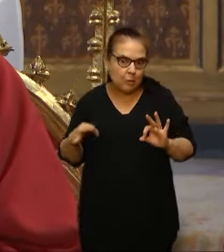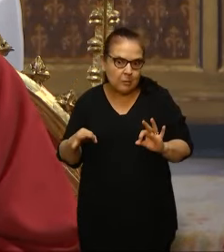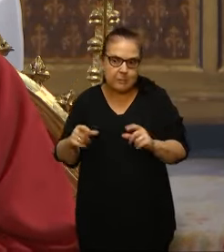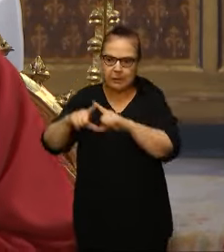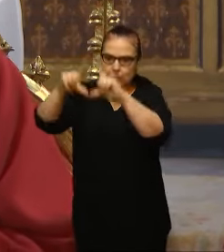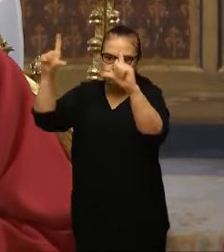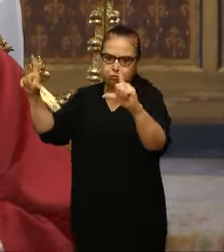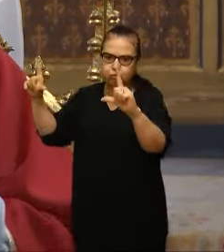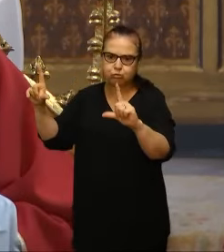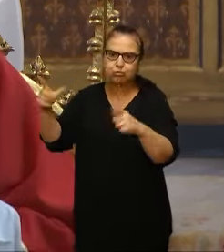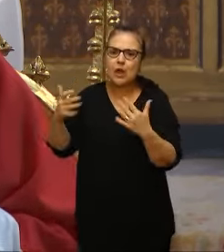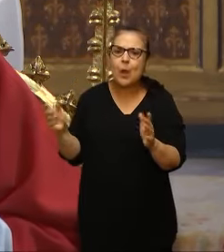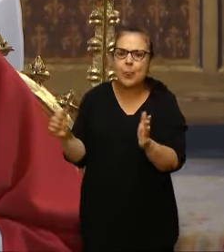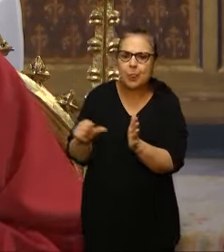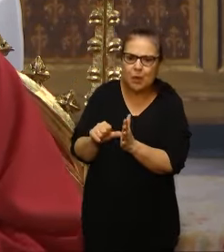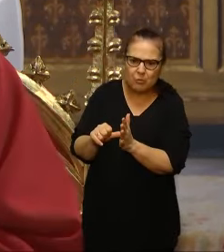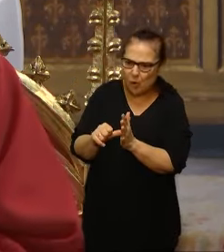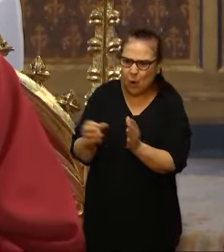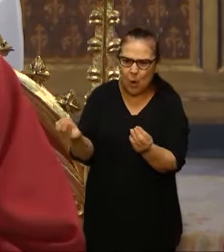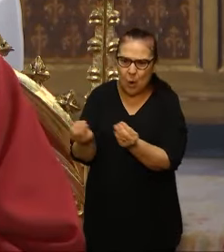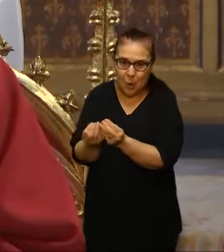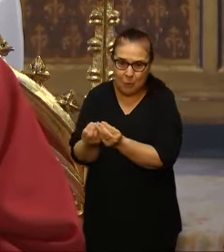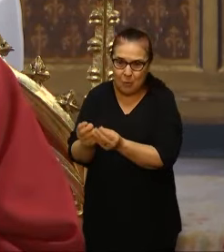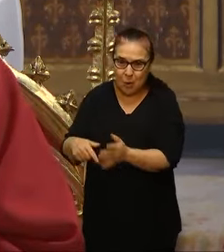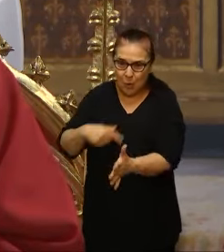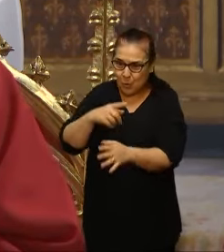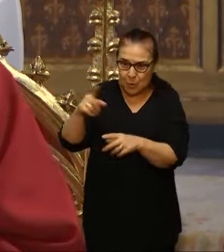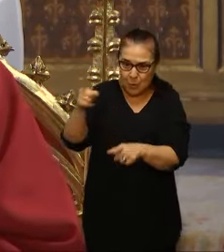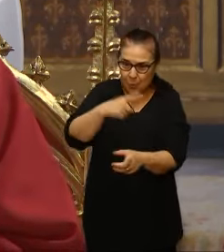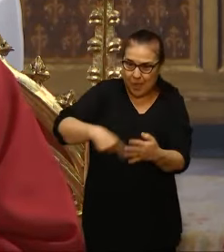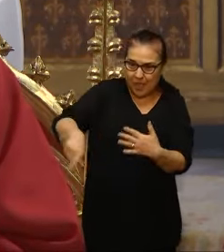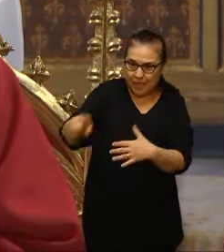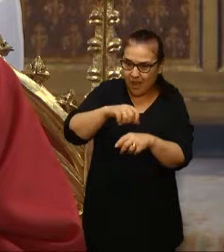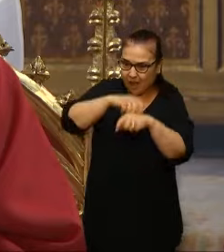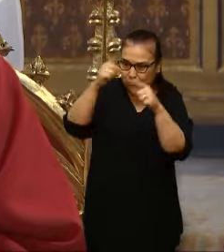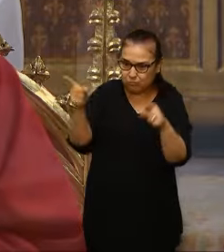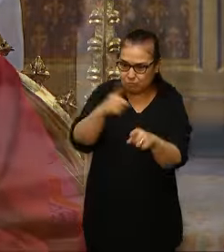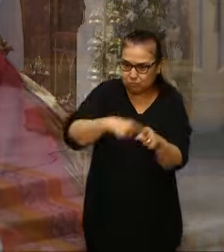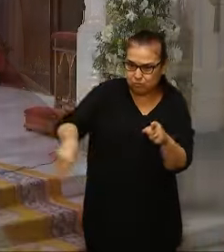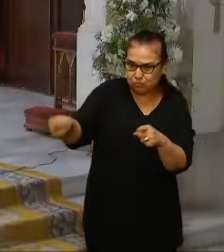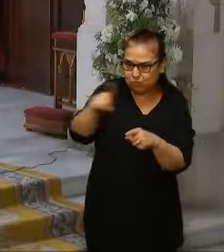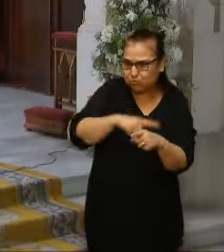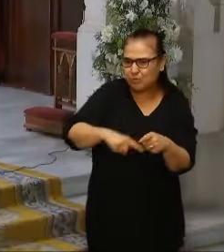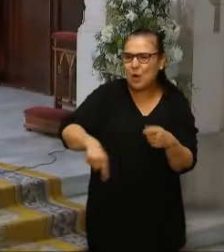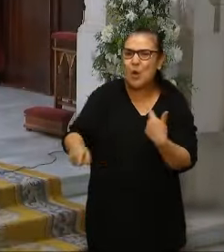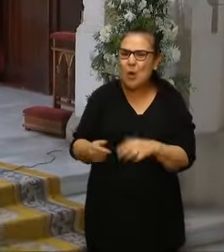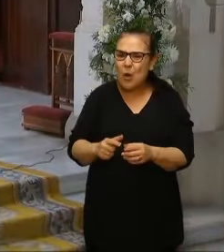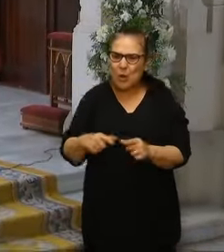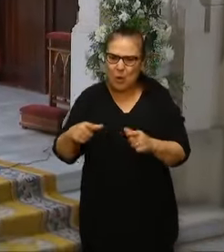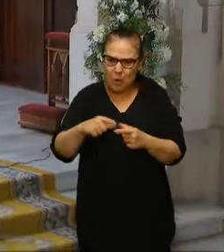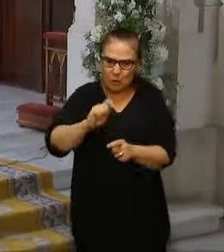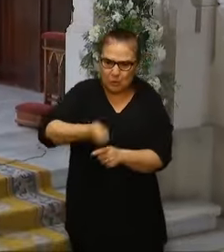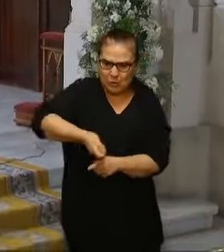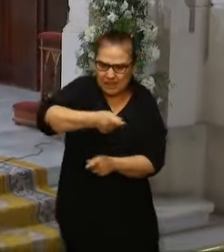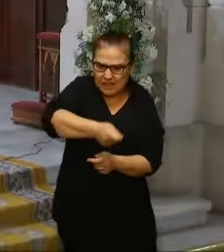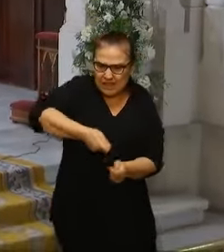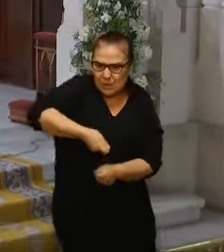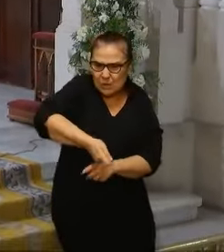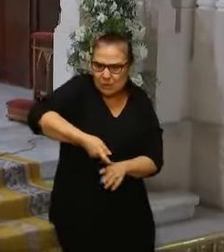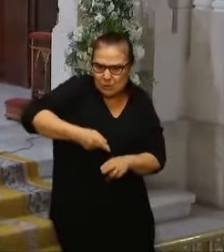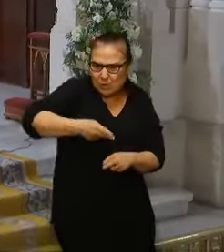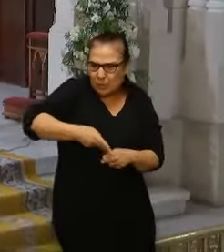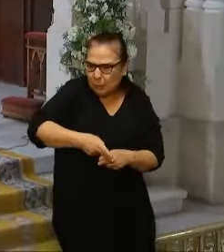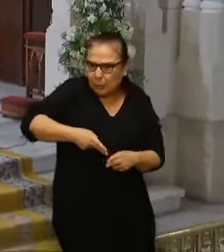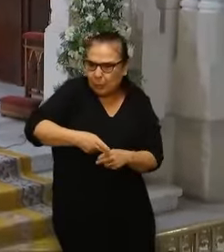una rueda llena de navajas o de cuchillos, que fue el instrumento de suplicio. Dice la tradición también que